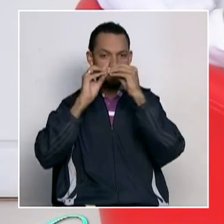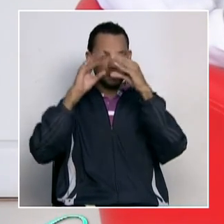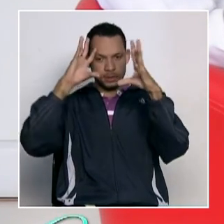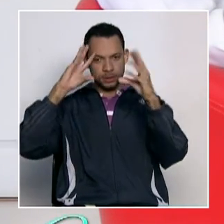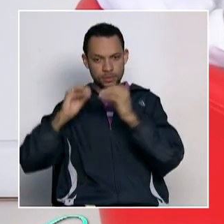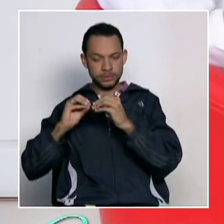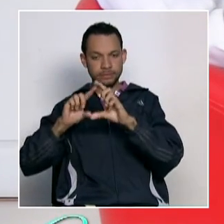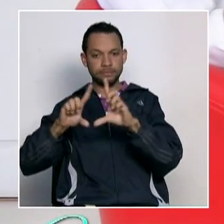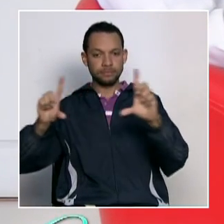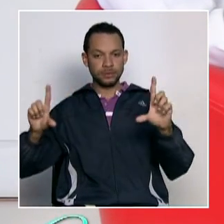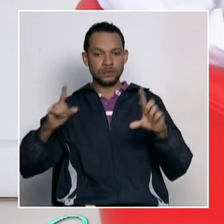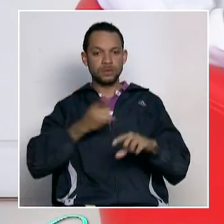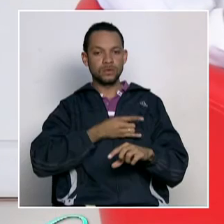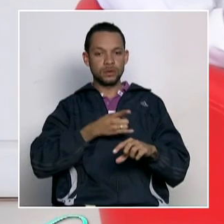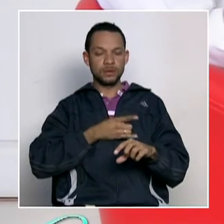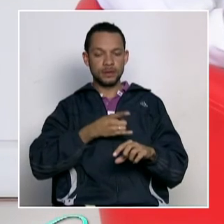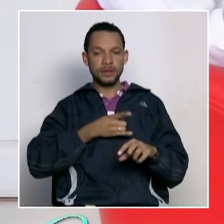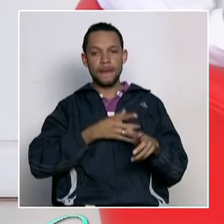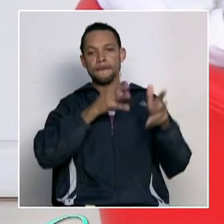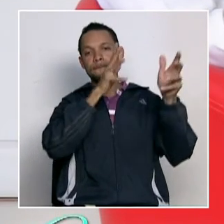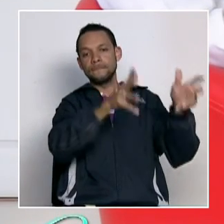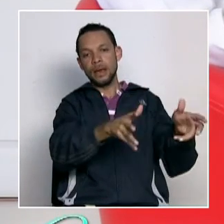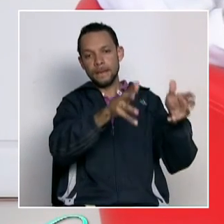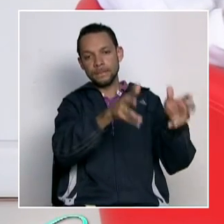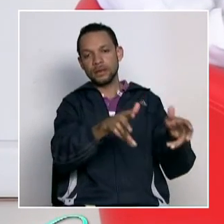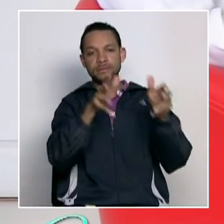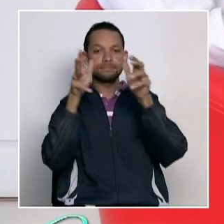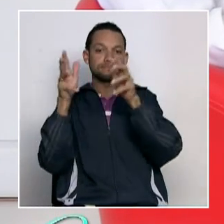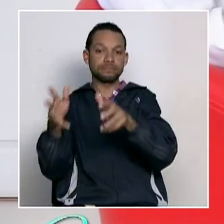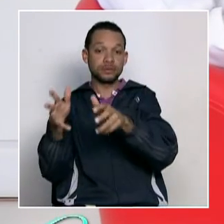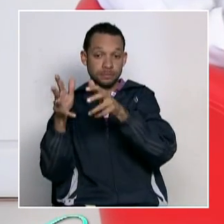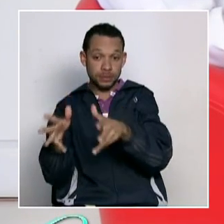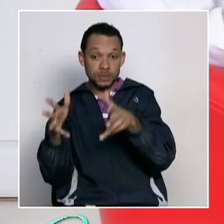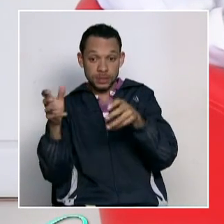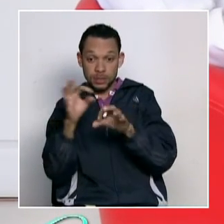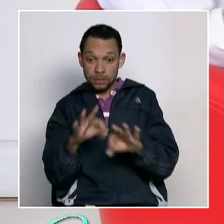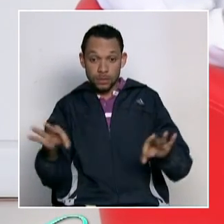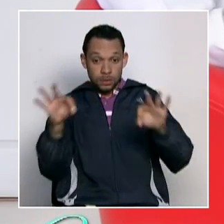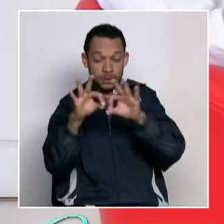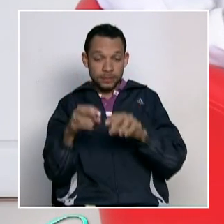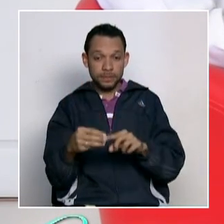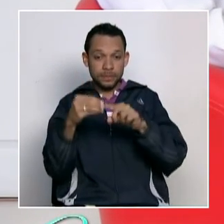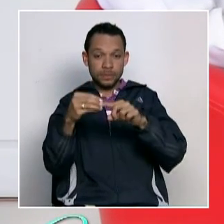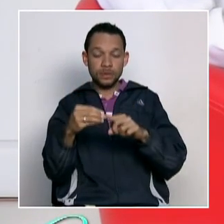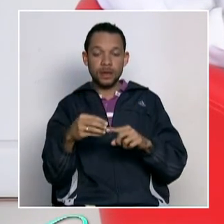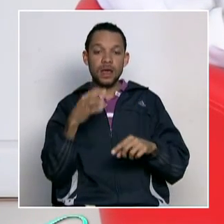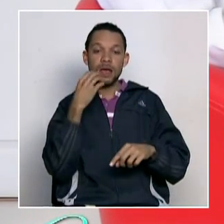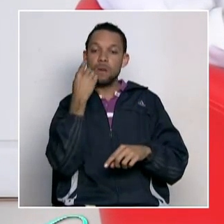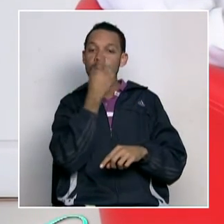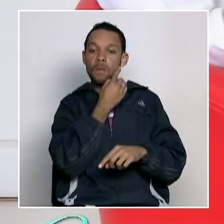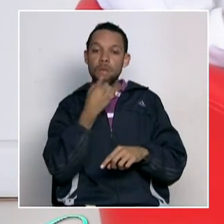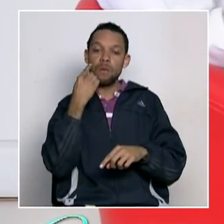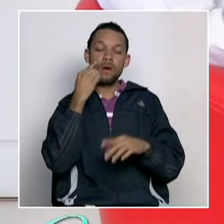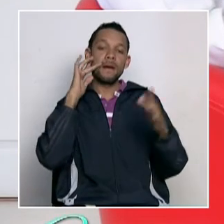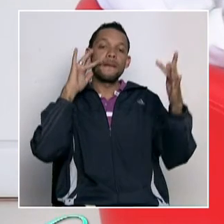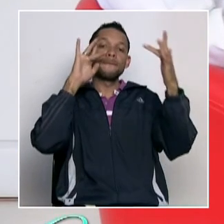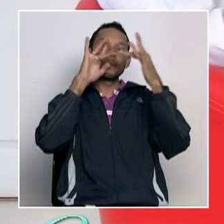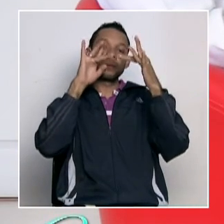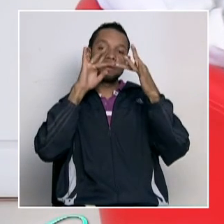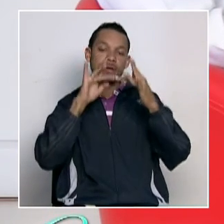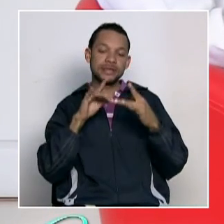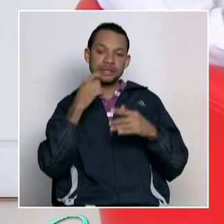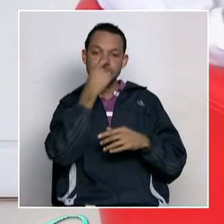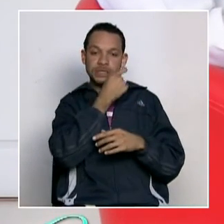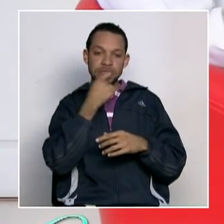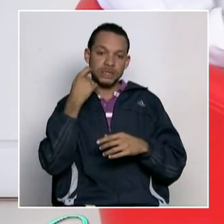universitarios que tienen ellos para capacitar profesionales de la salud en esta área tan importante que es la odontología integrativa u